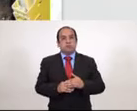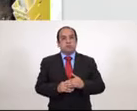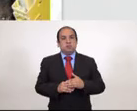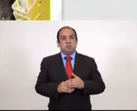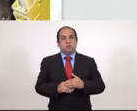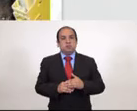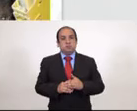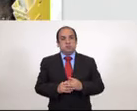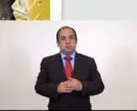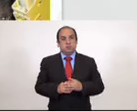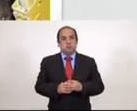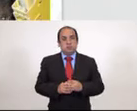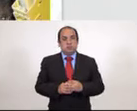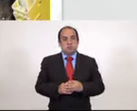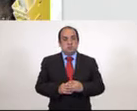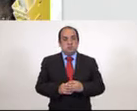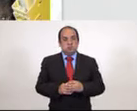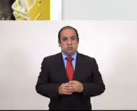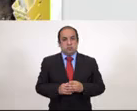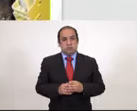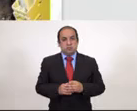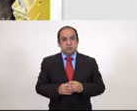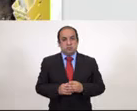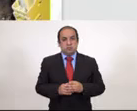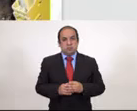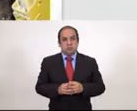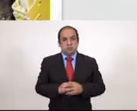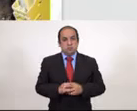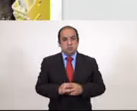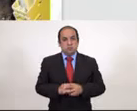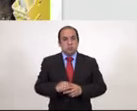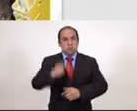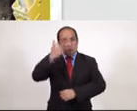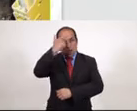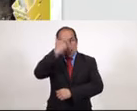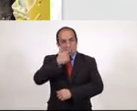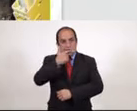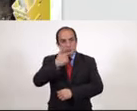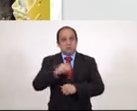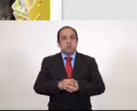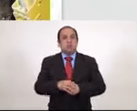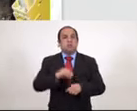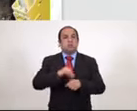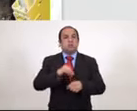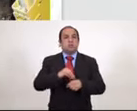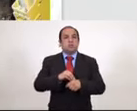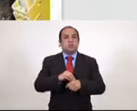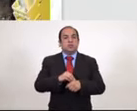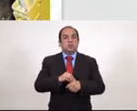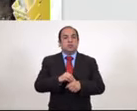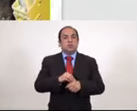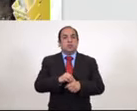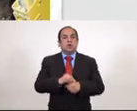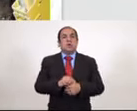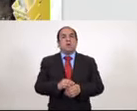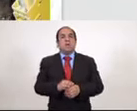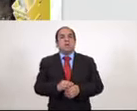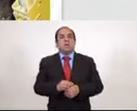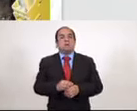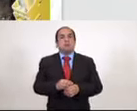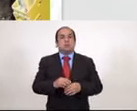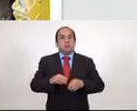la carpeta. Por la noche se colocó un tapón de madera provisional para poder